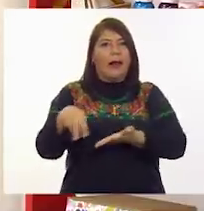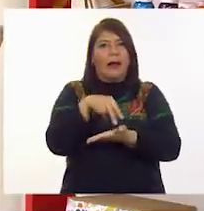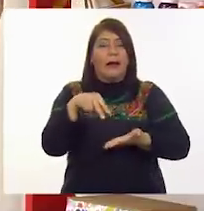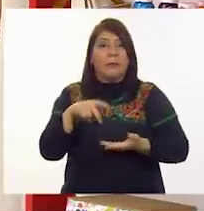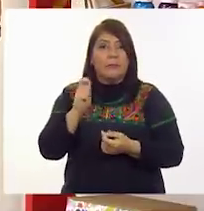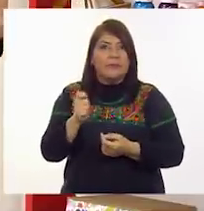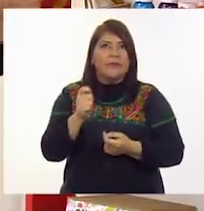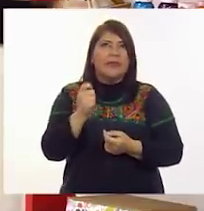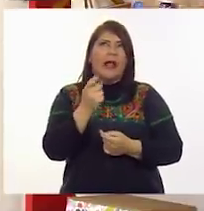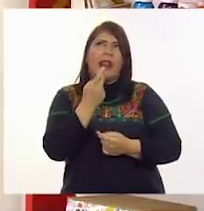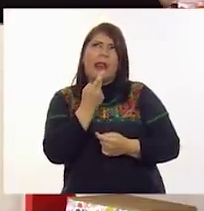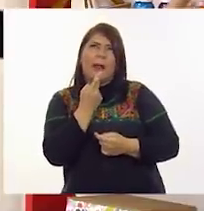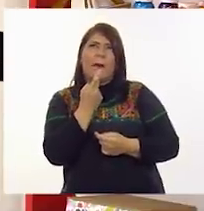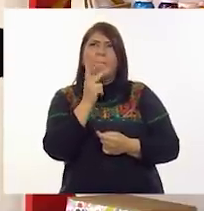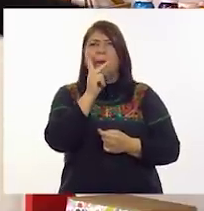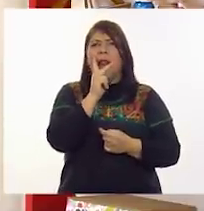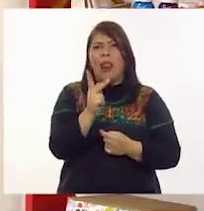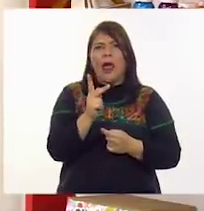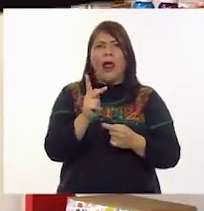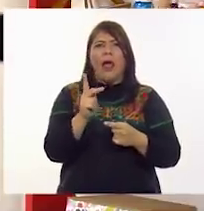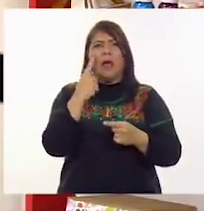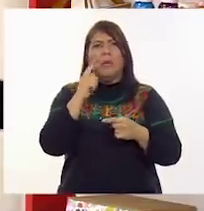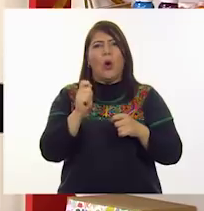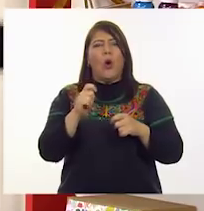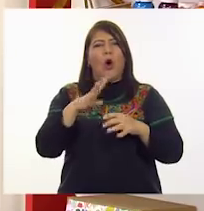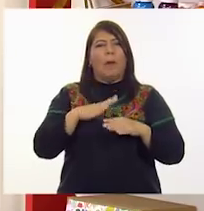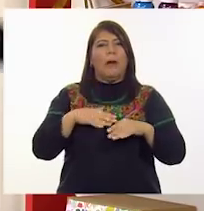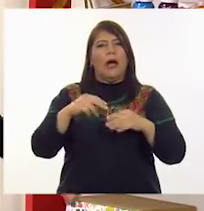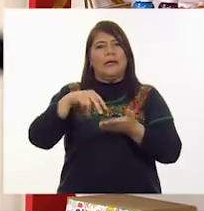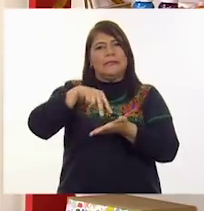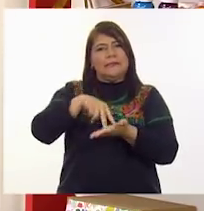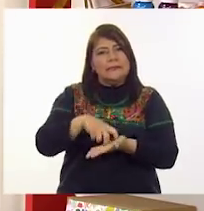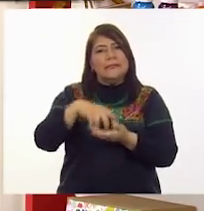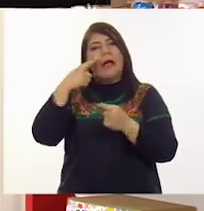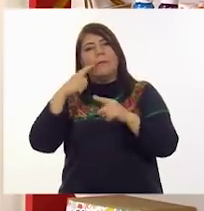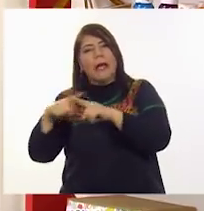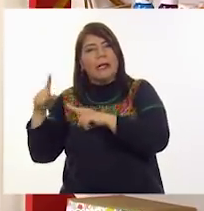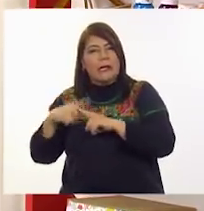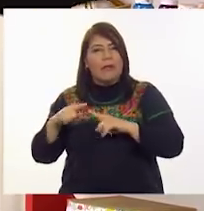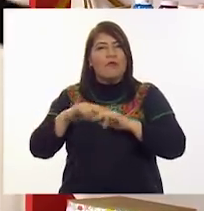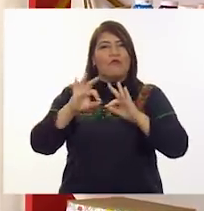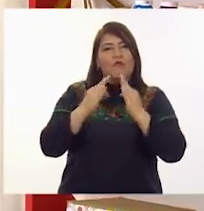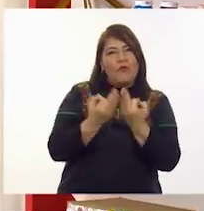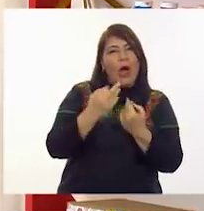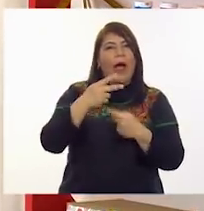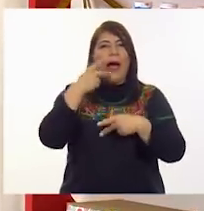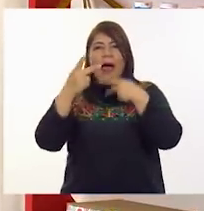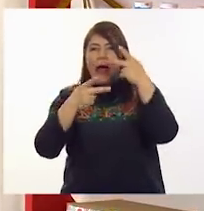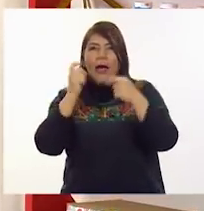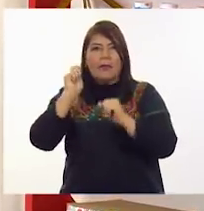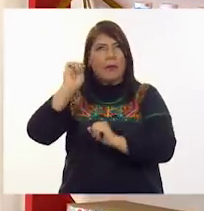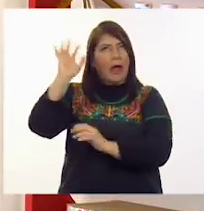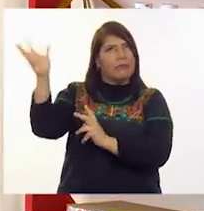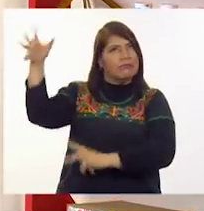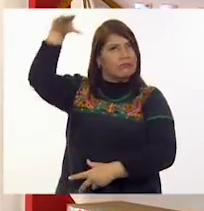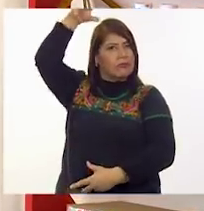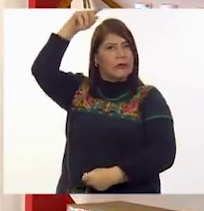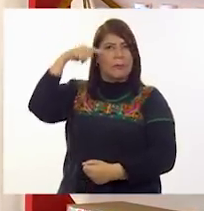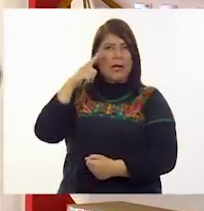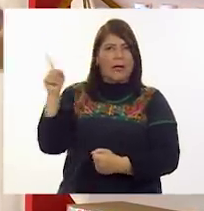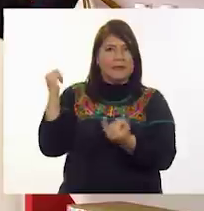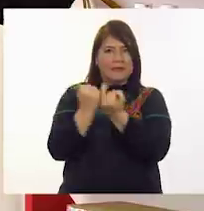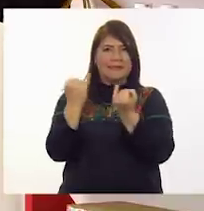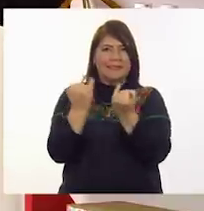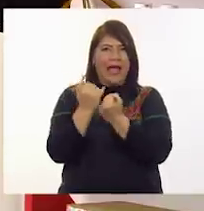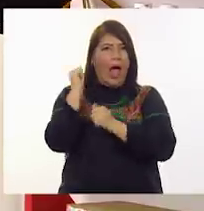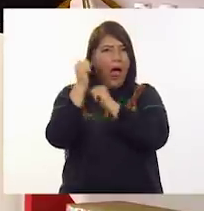palabras en francés que plié y demi-plié y jeté y arabesque. Y